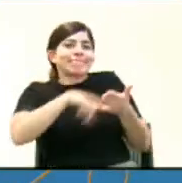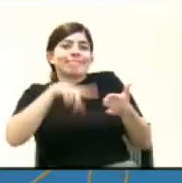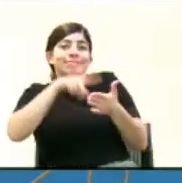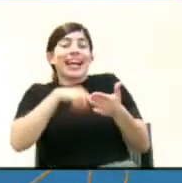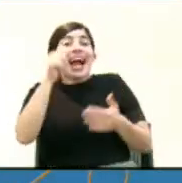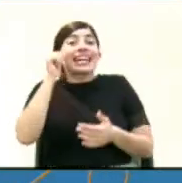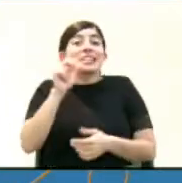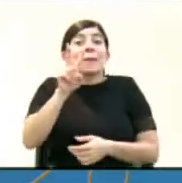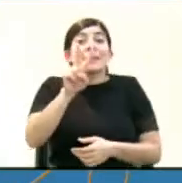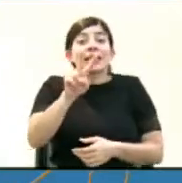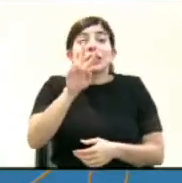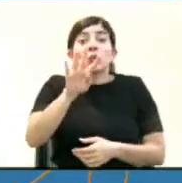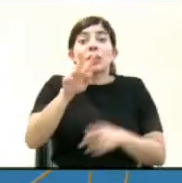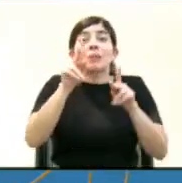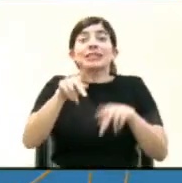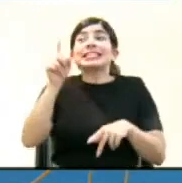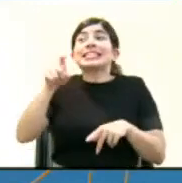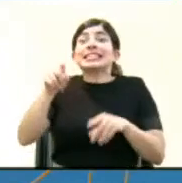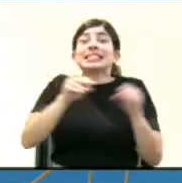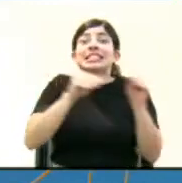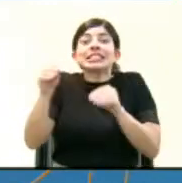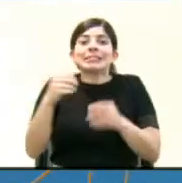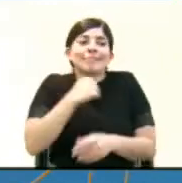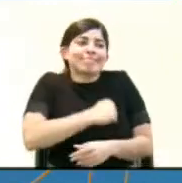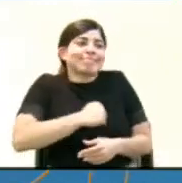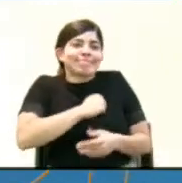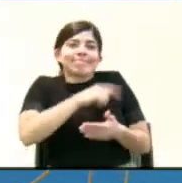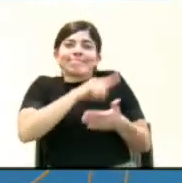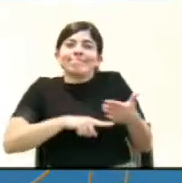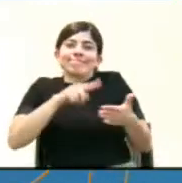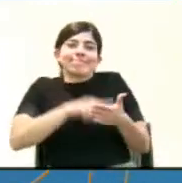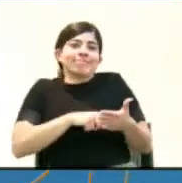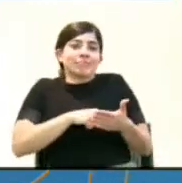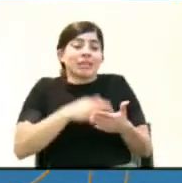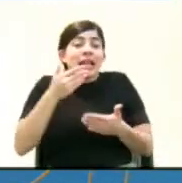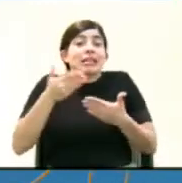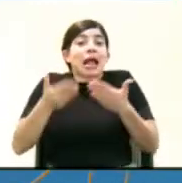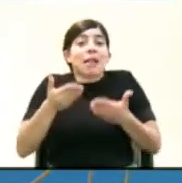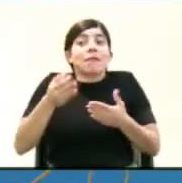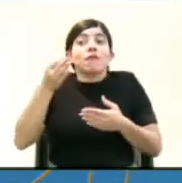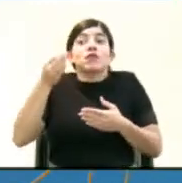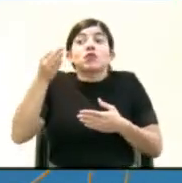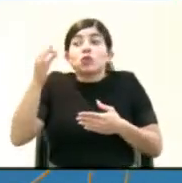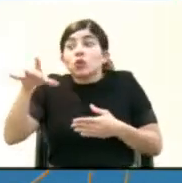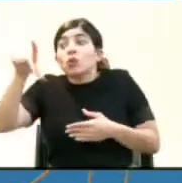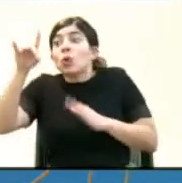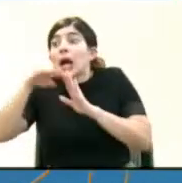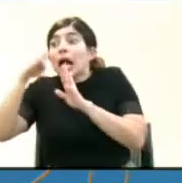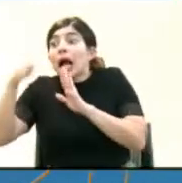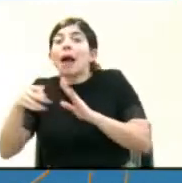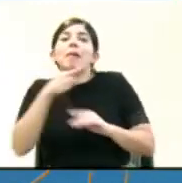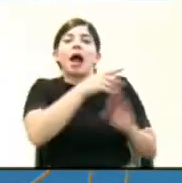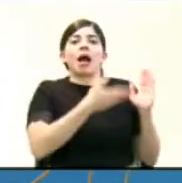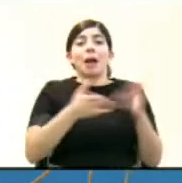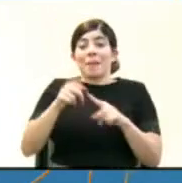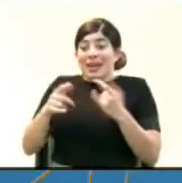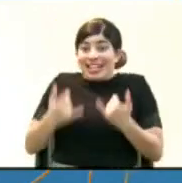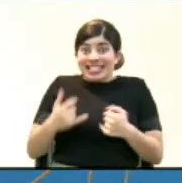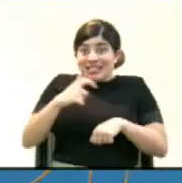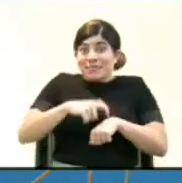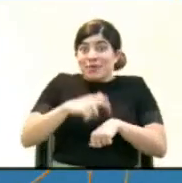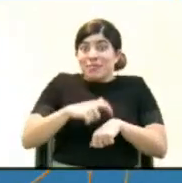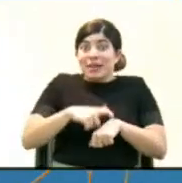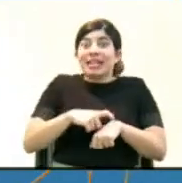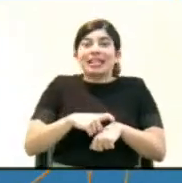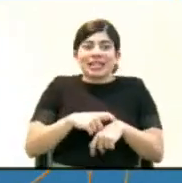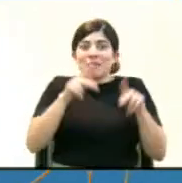fueron ya 24 pacientes. Puede que a posteriori ya le encuentren una cama a estos pacientes, pero lo que estamos